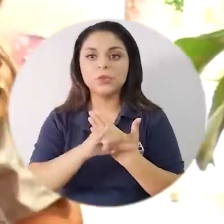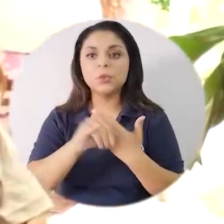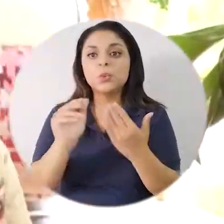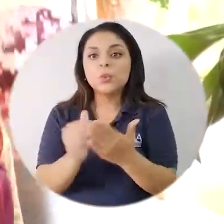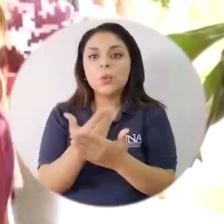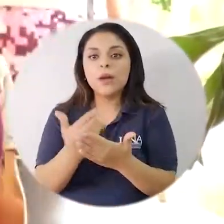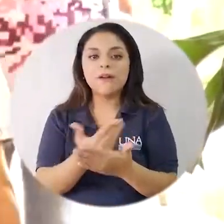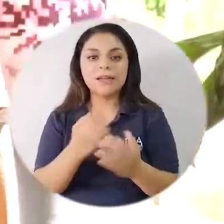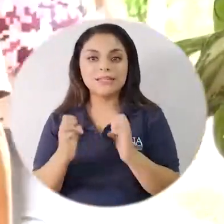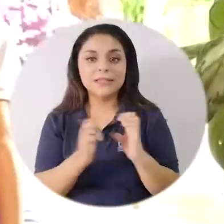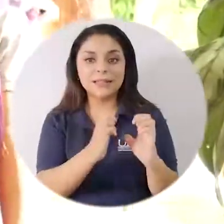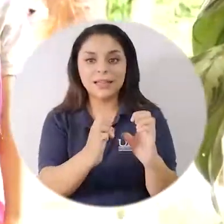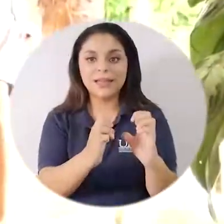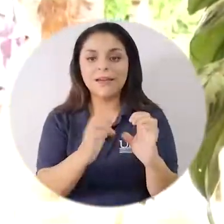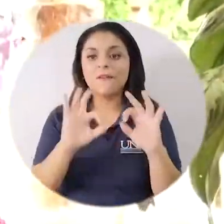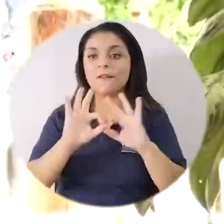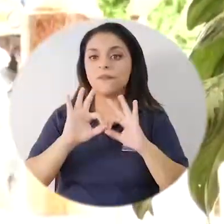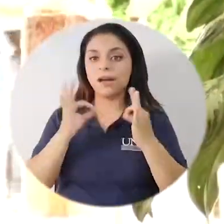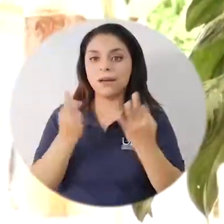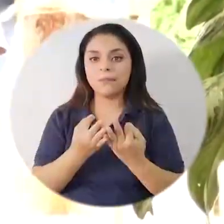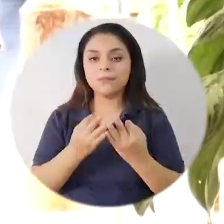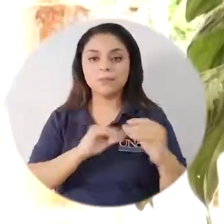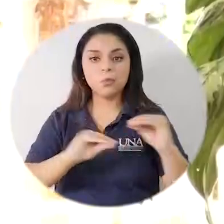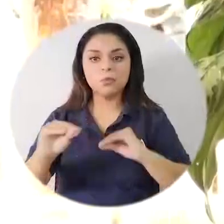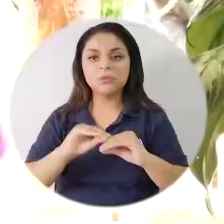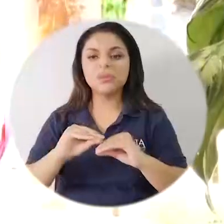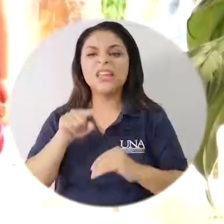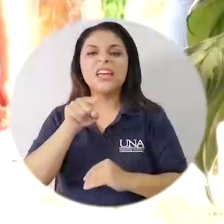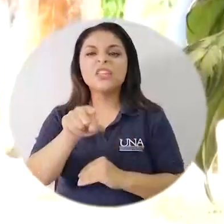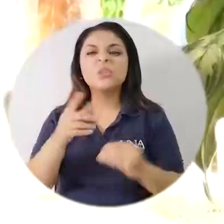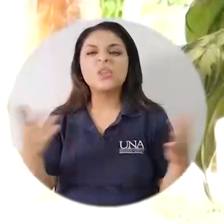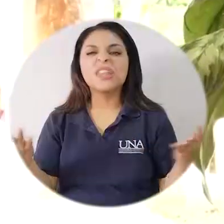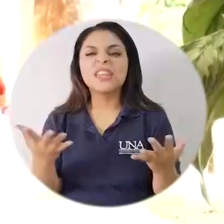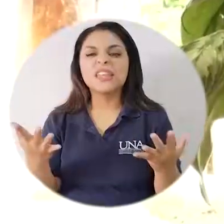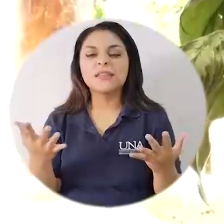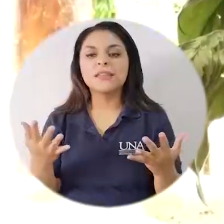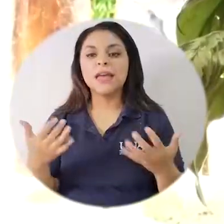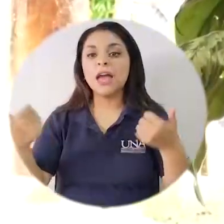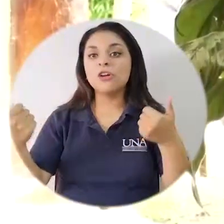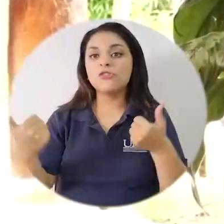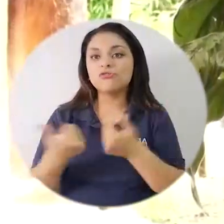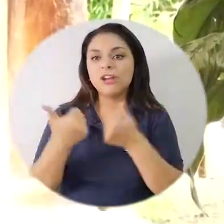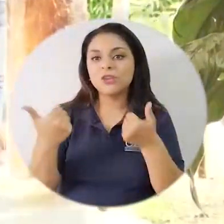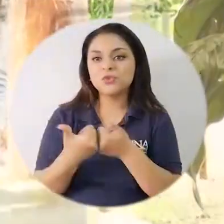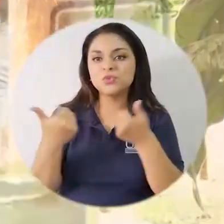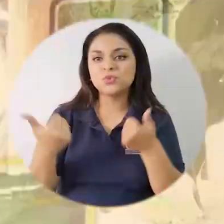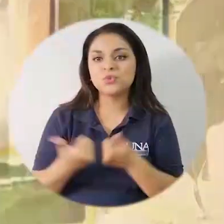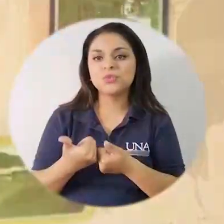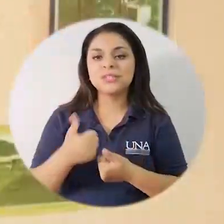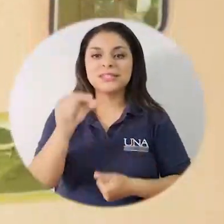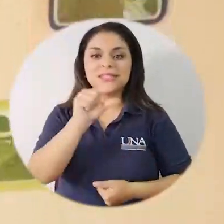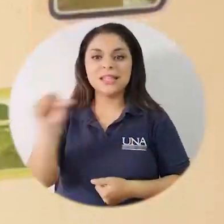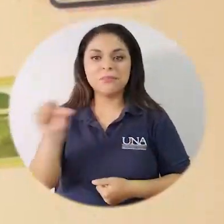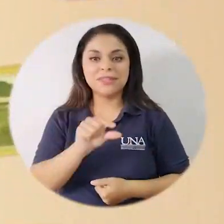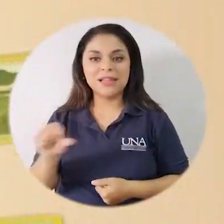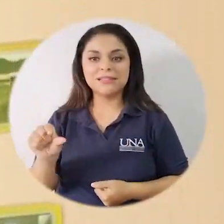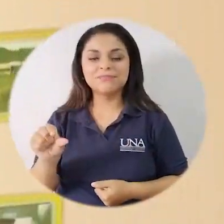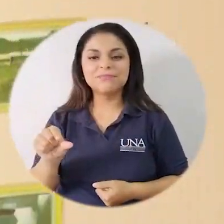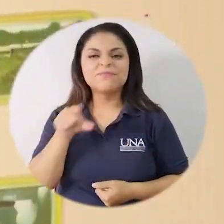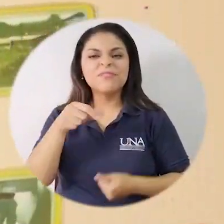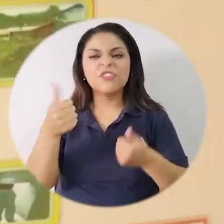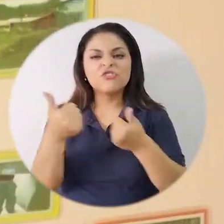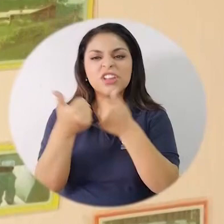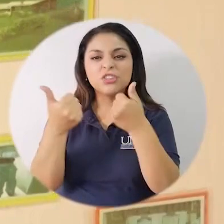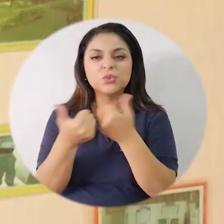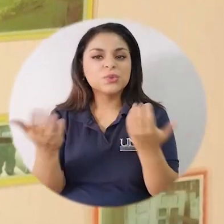Familias en Movimiento, lo que consistía era en realizar retos semanales. Entonces, estos retos semanales